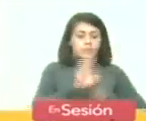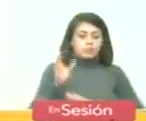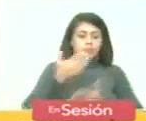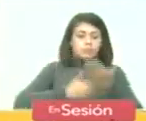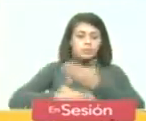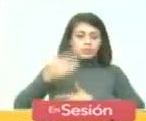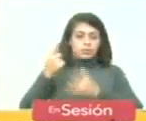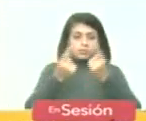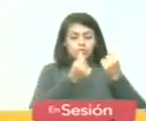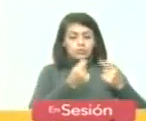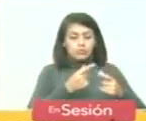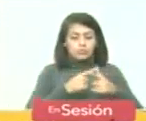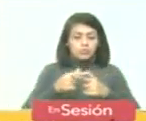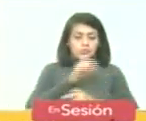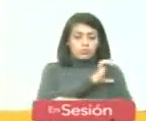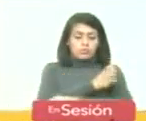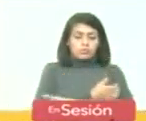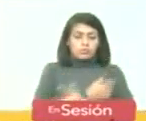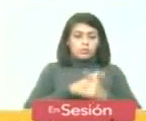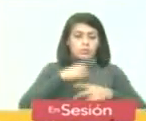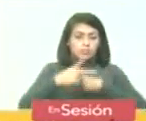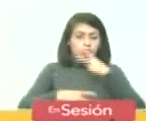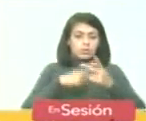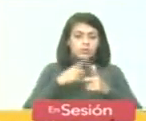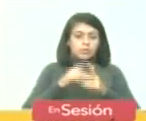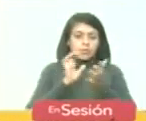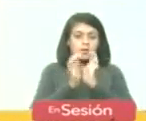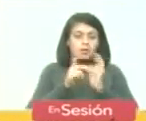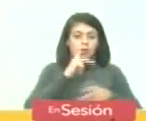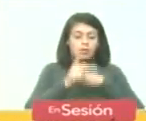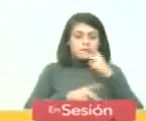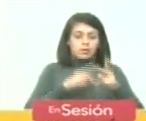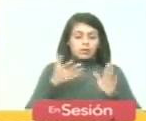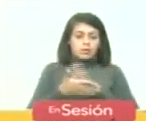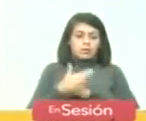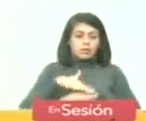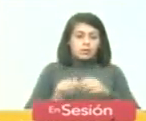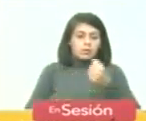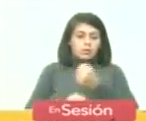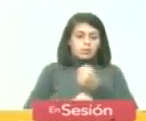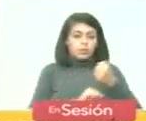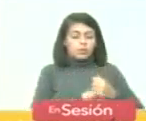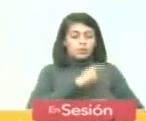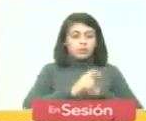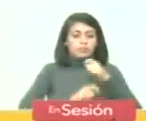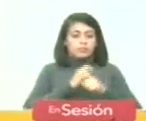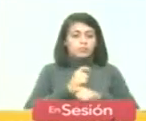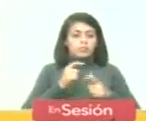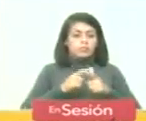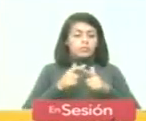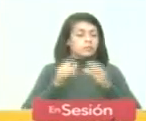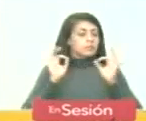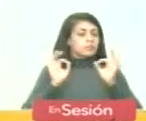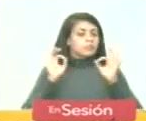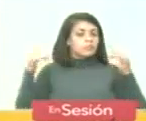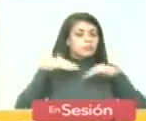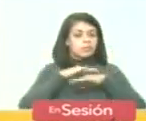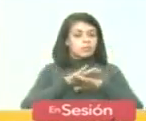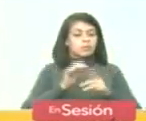cooperación financiera, energética, productiva y geopolítica sobre la base de una asociación estratégica